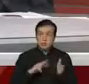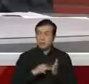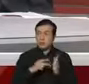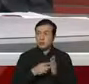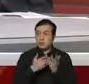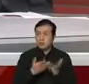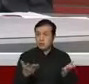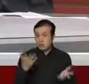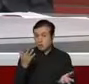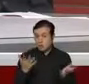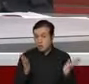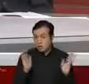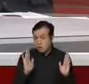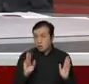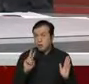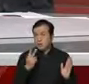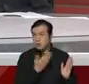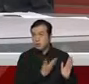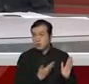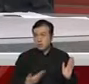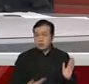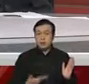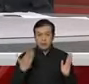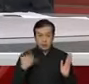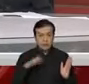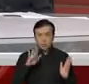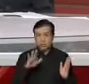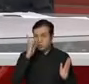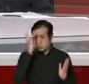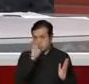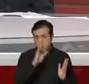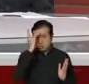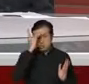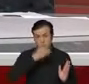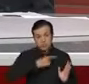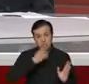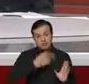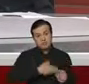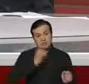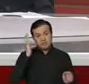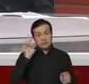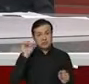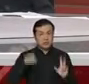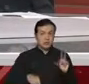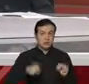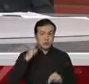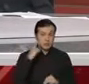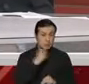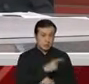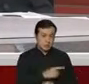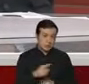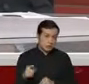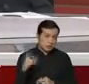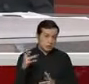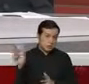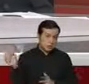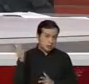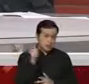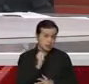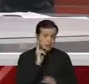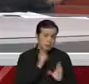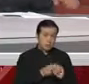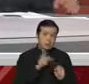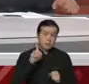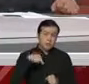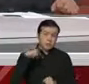que eventualmente el vicepresidente tiene toda la potestad de tomar una decisión frente a una eventual posibilidad de participar en las